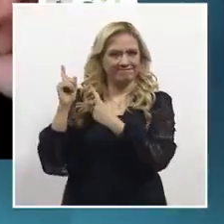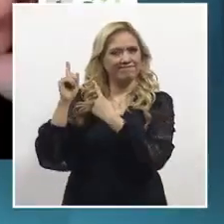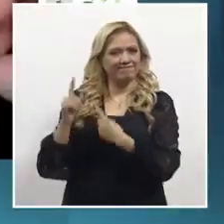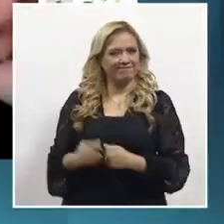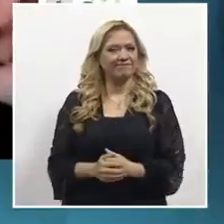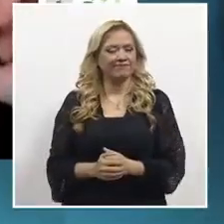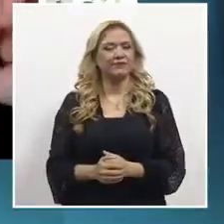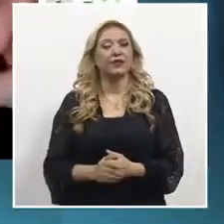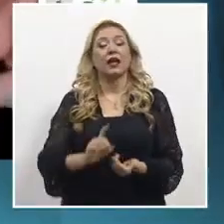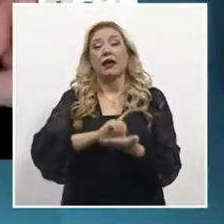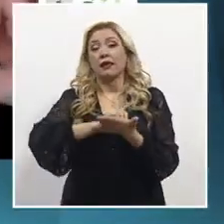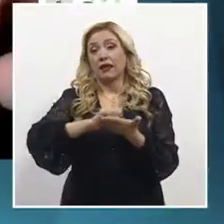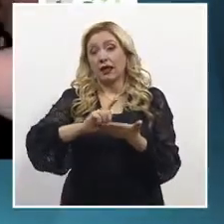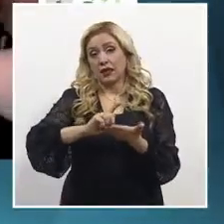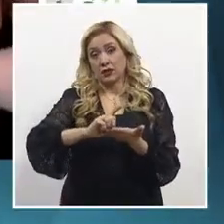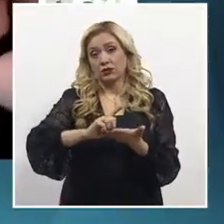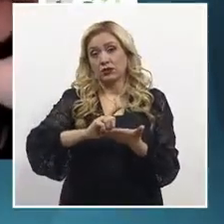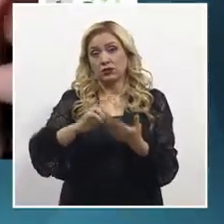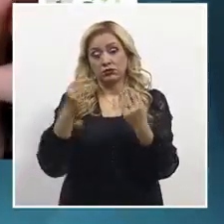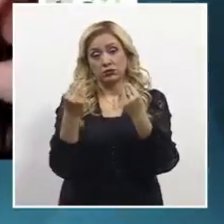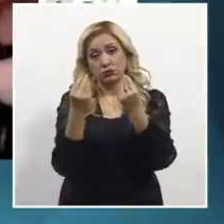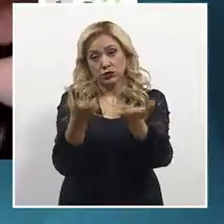Porque el derecho al medio ambiente